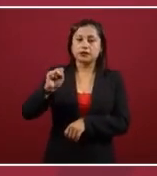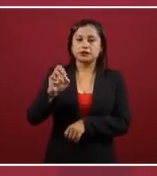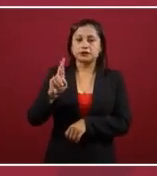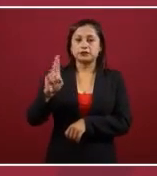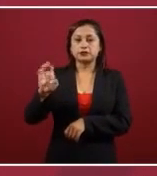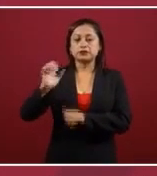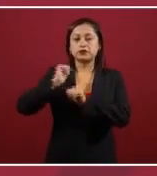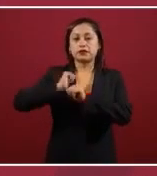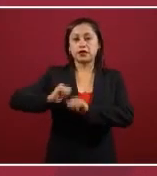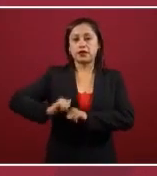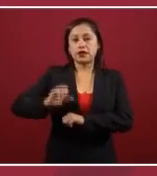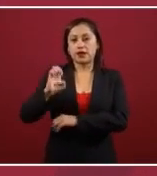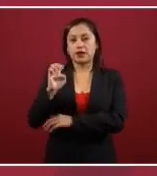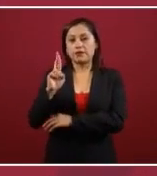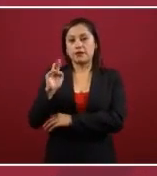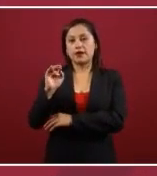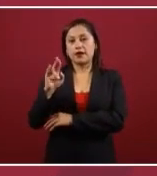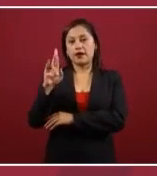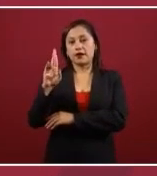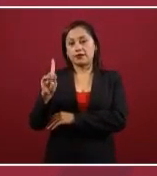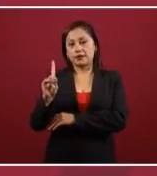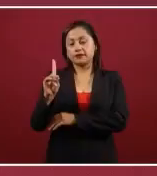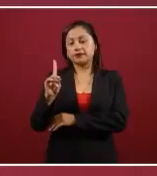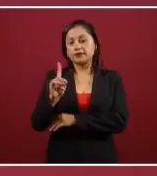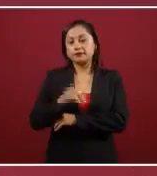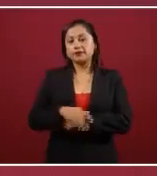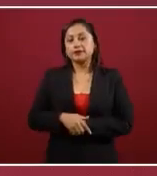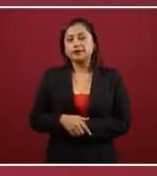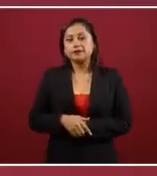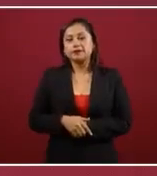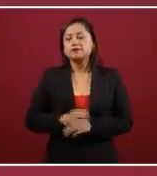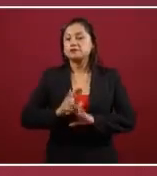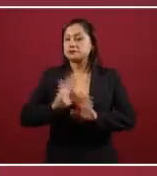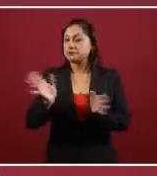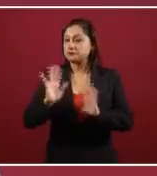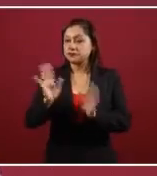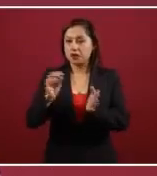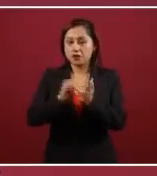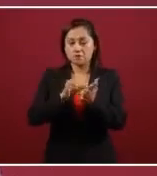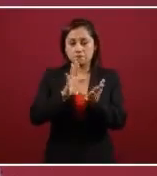Exteriores, Marcelo Ebrard, y ya se han establecido